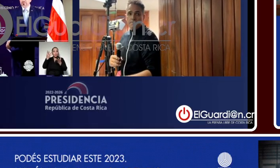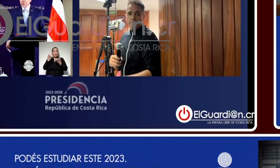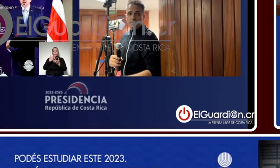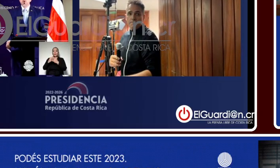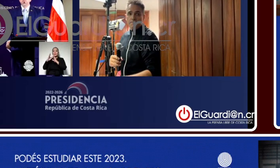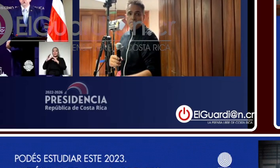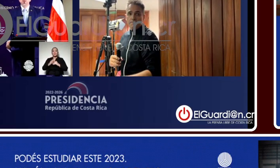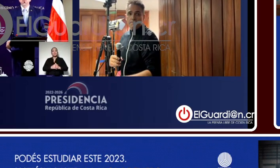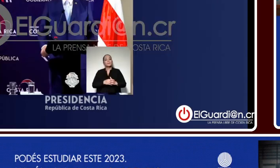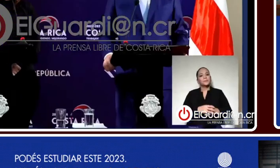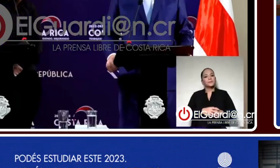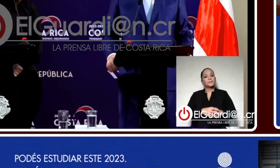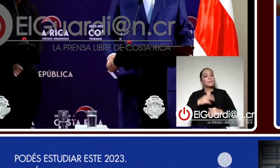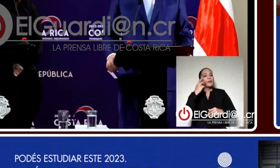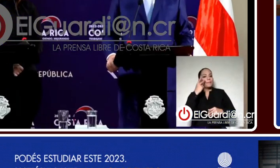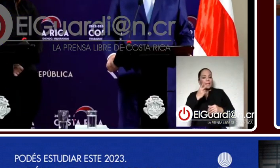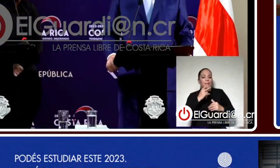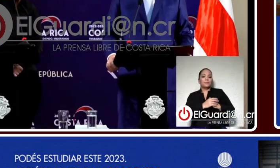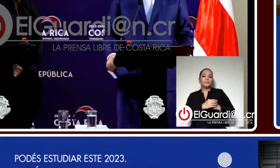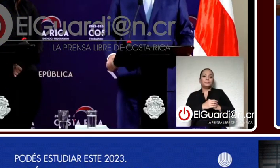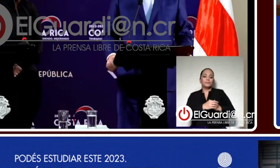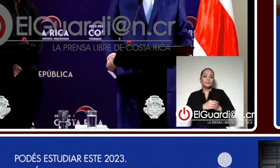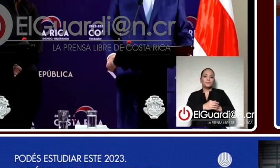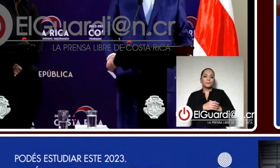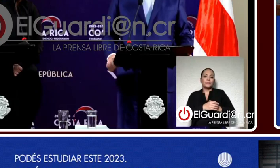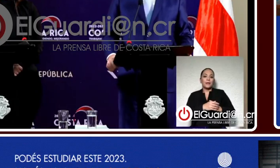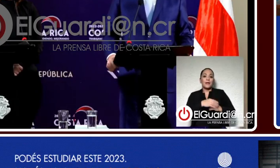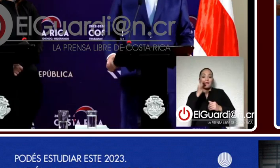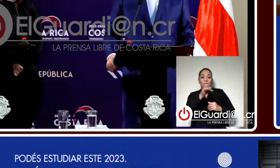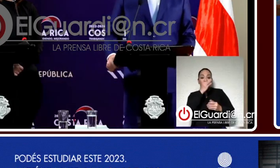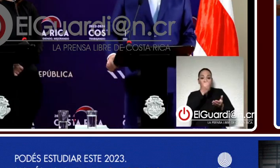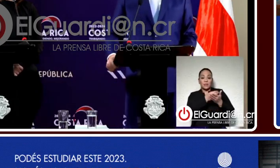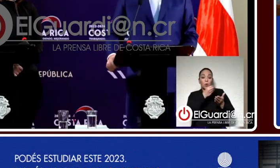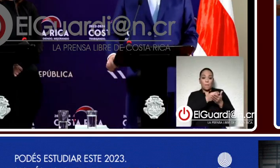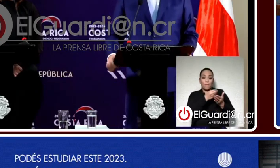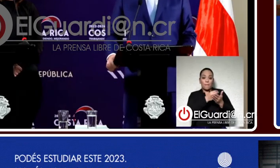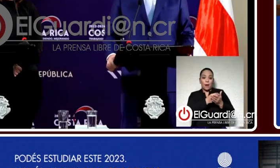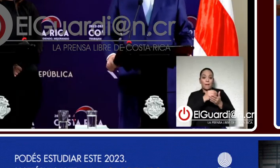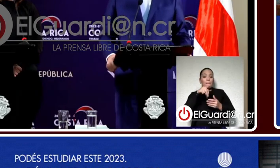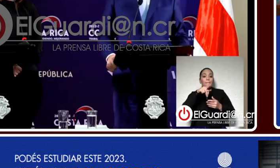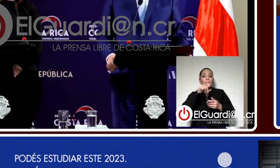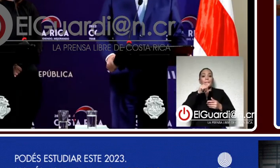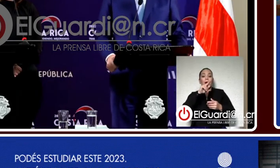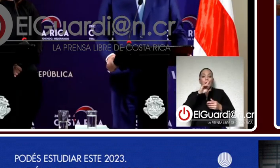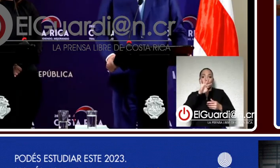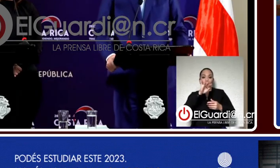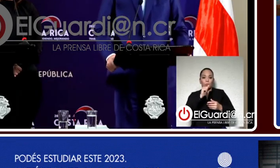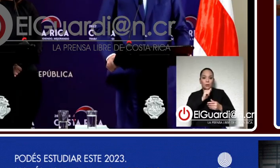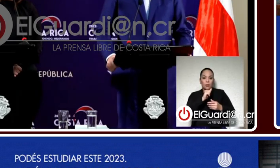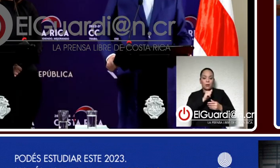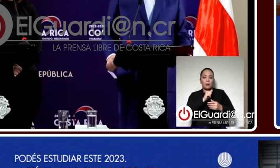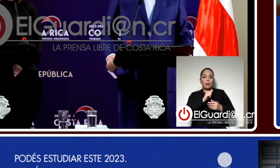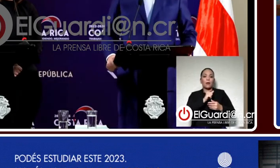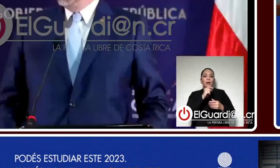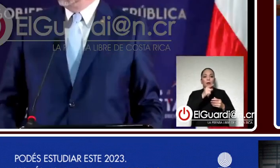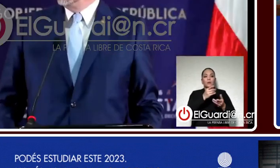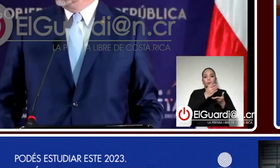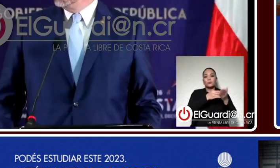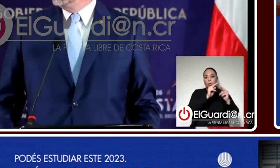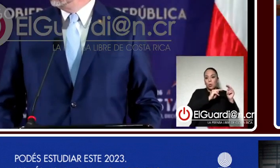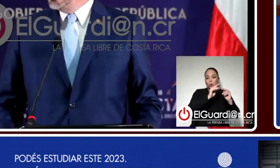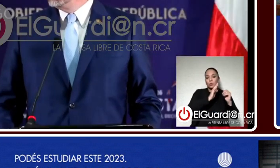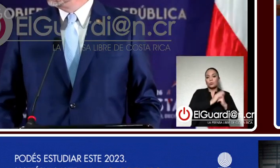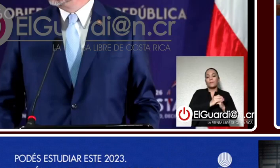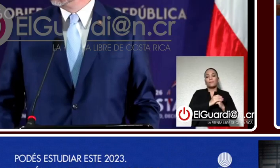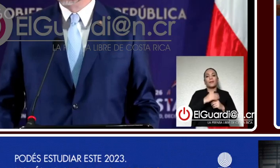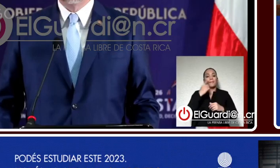tardes. Mire, comprar influencia por pagar pauta ha sido un negocio del que compra y del que vende en este país por años. En el